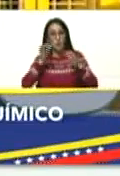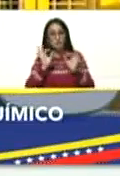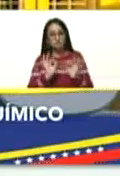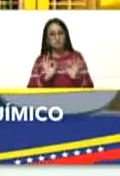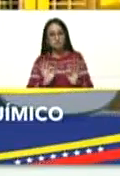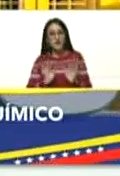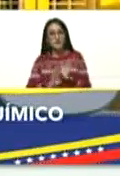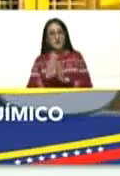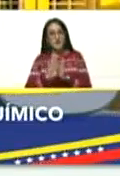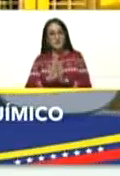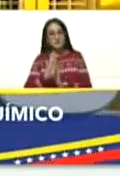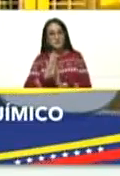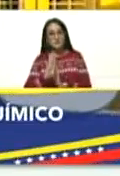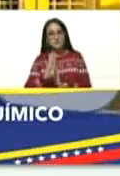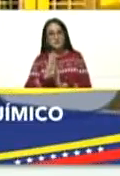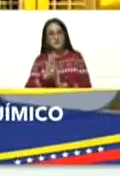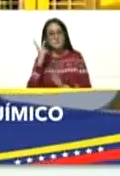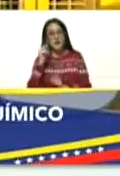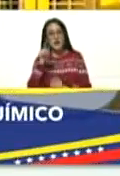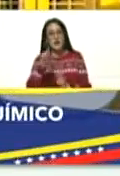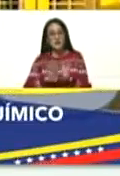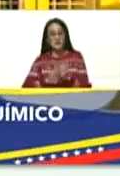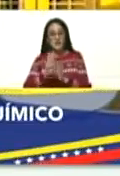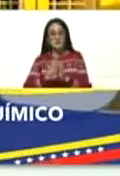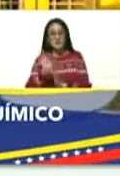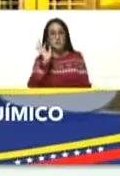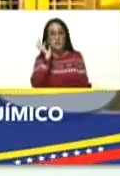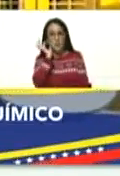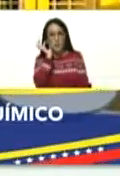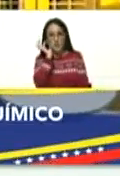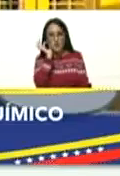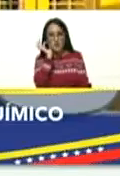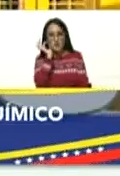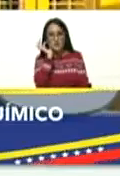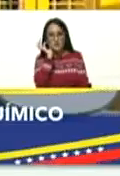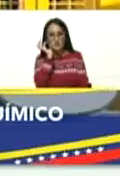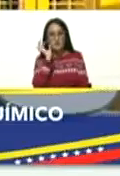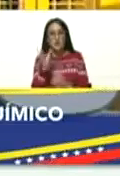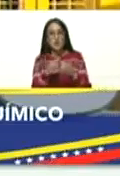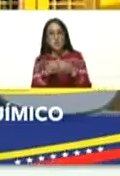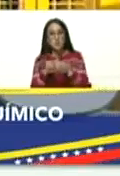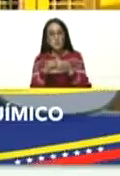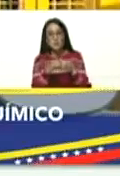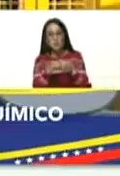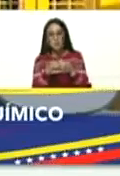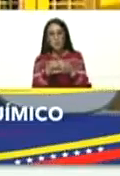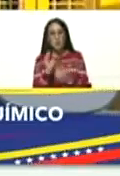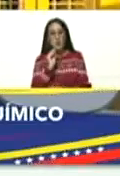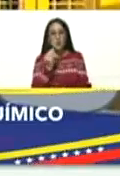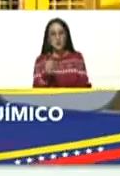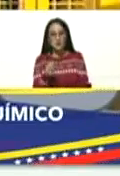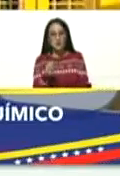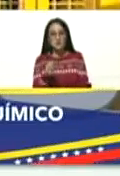concretas de avance, para el avance. Mujeres, sindicatos,